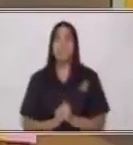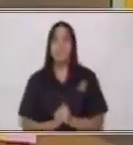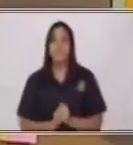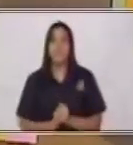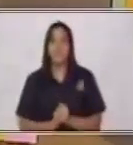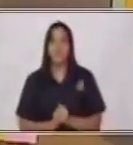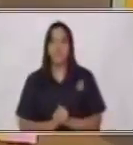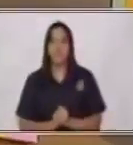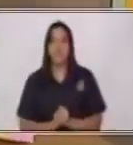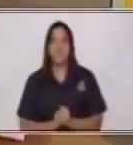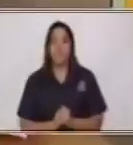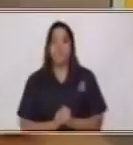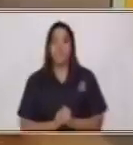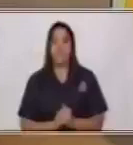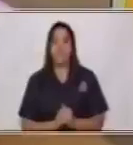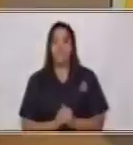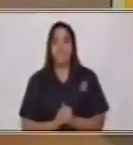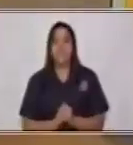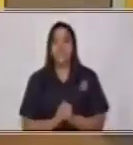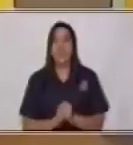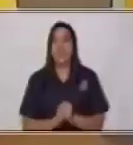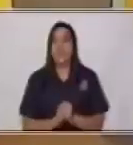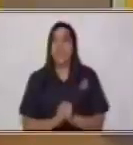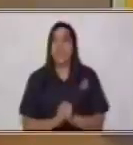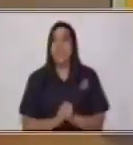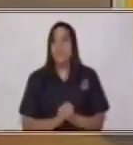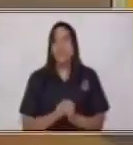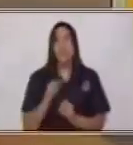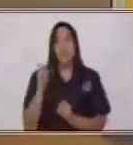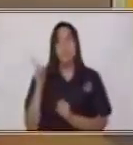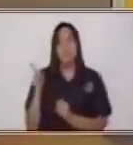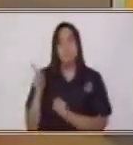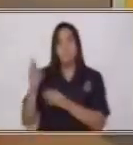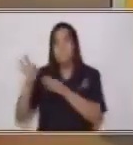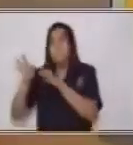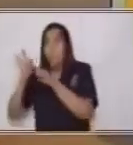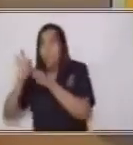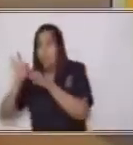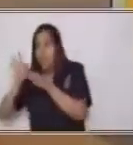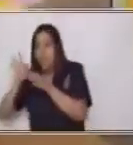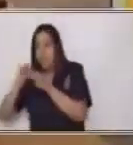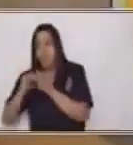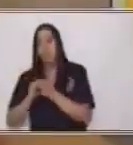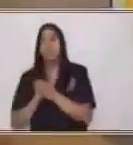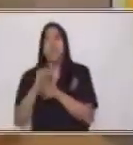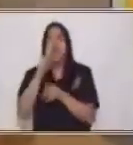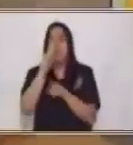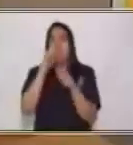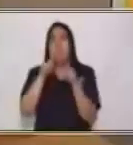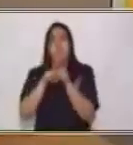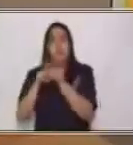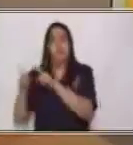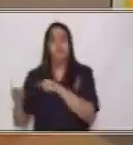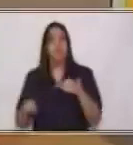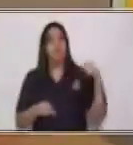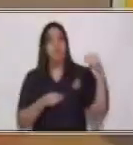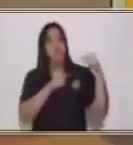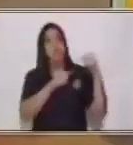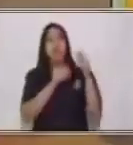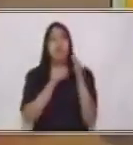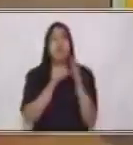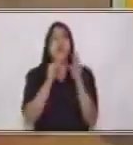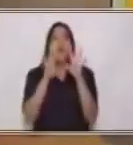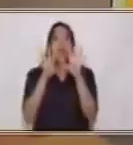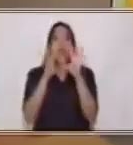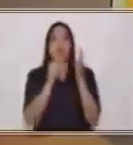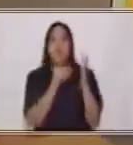por la caja de té. También pagué